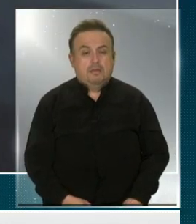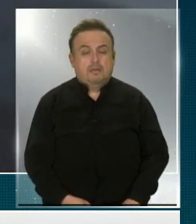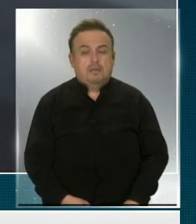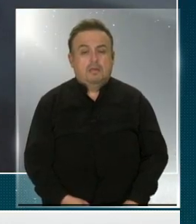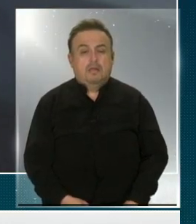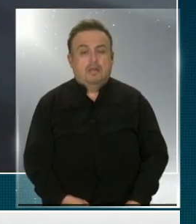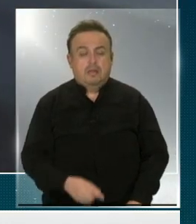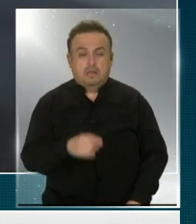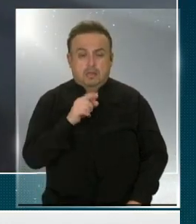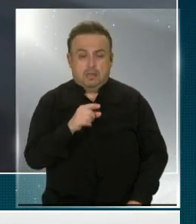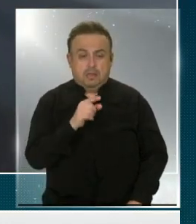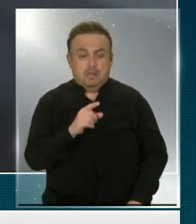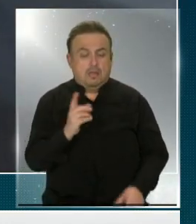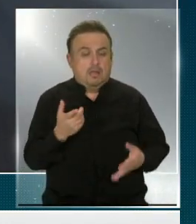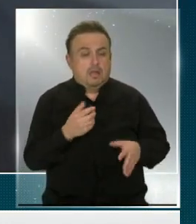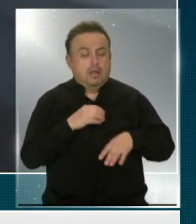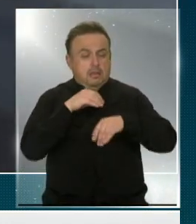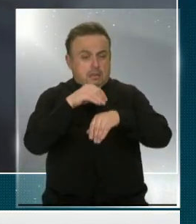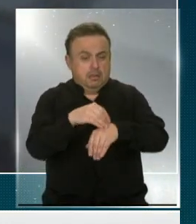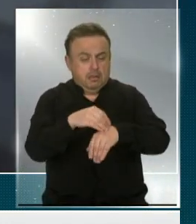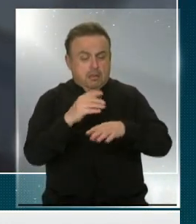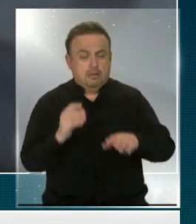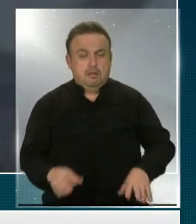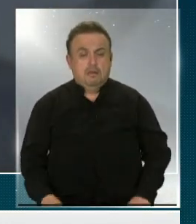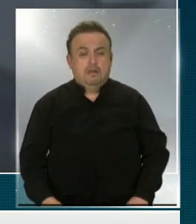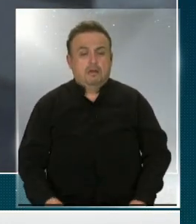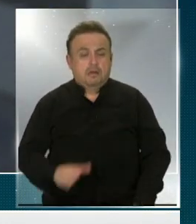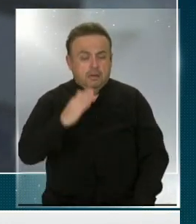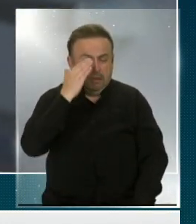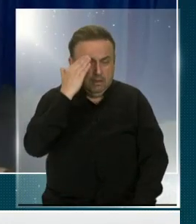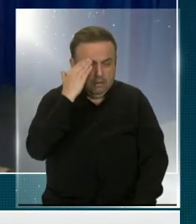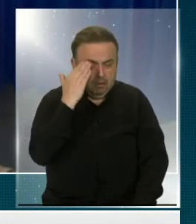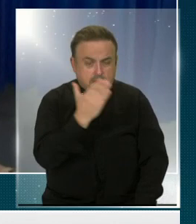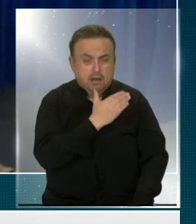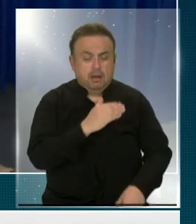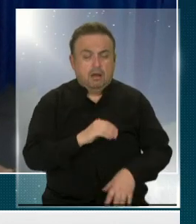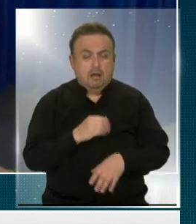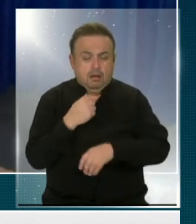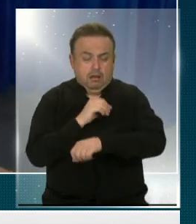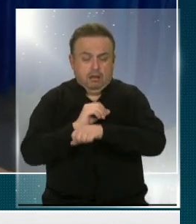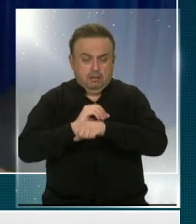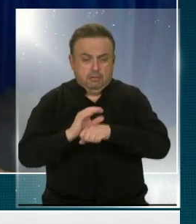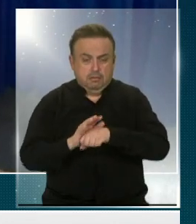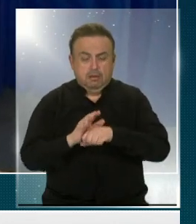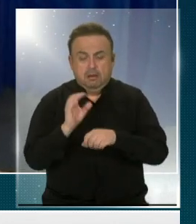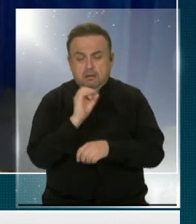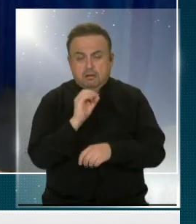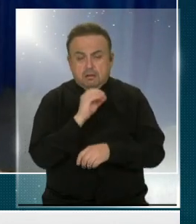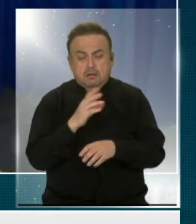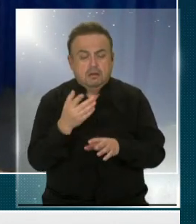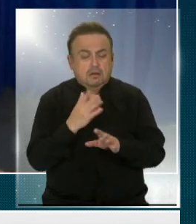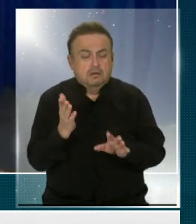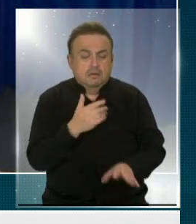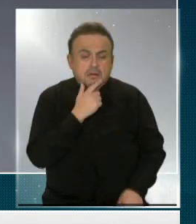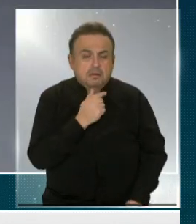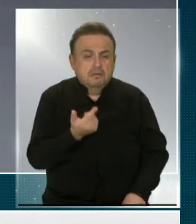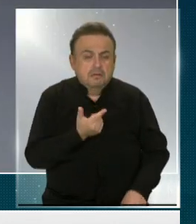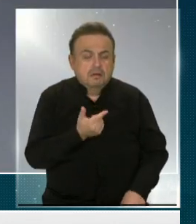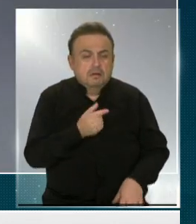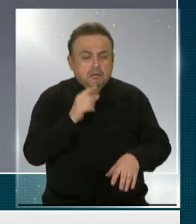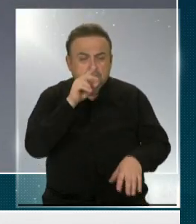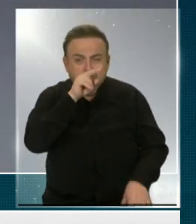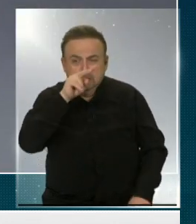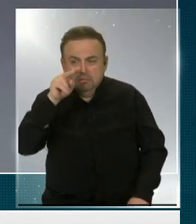y cerrando mi sal para poder reír recibir la vacuna o un placebo y soncillo por un largo periodo tiempo